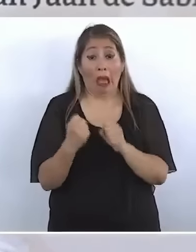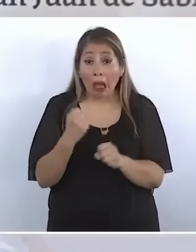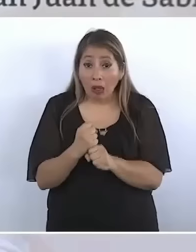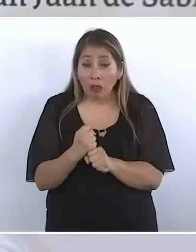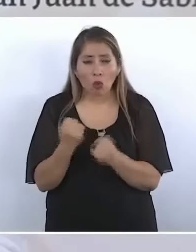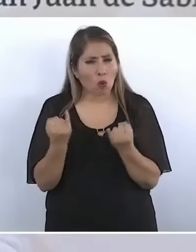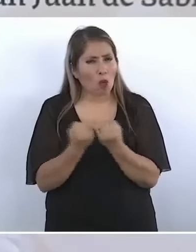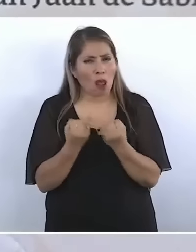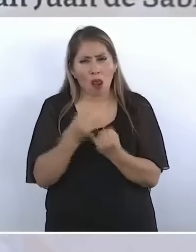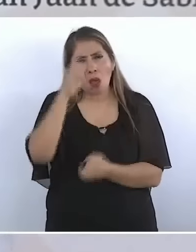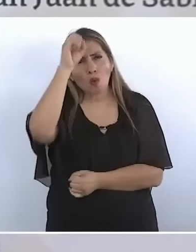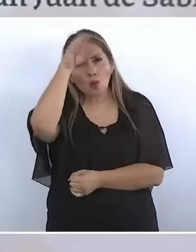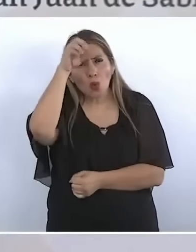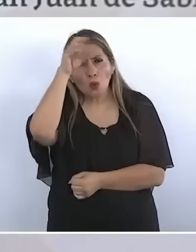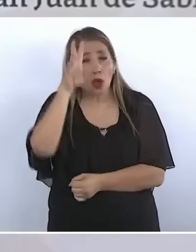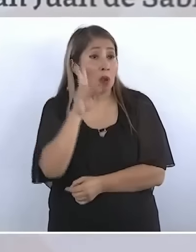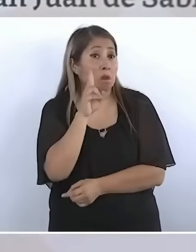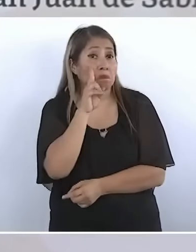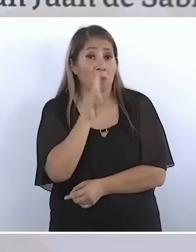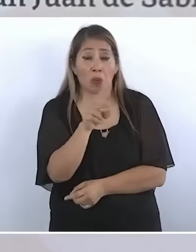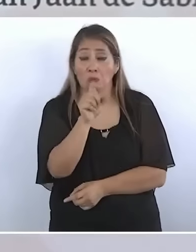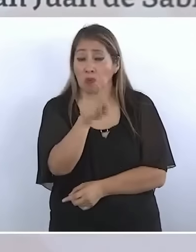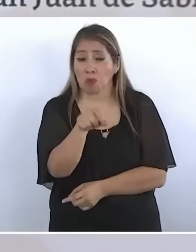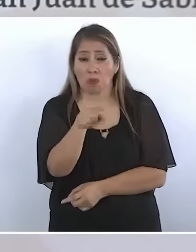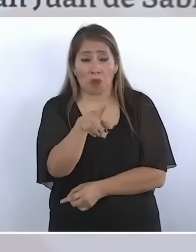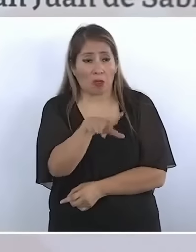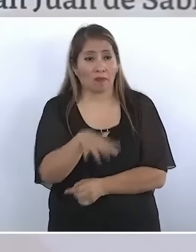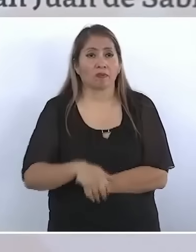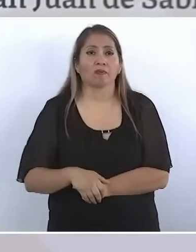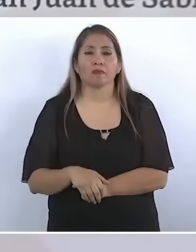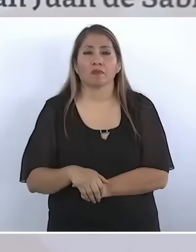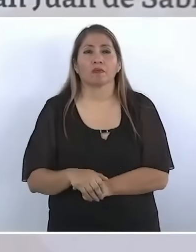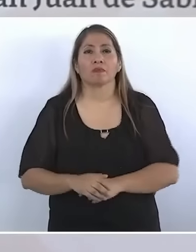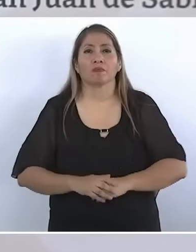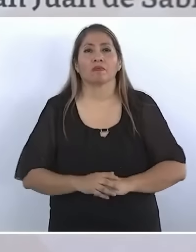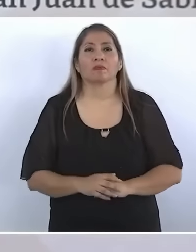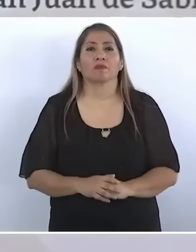Mineros de aquí, de Nueva Rosita,